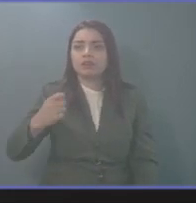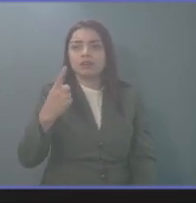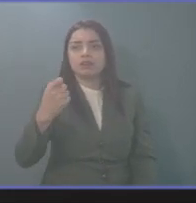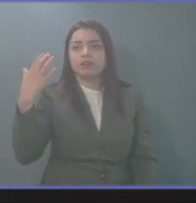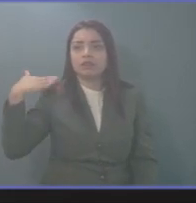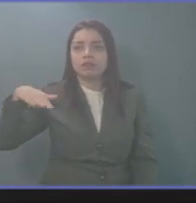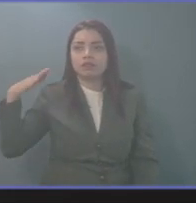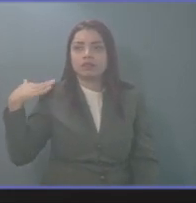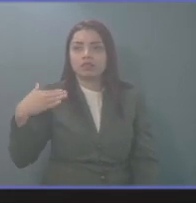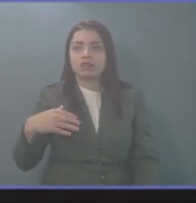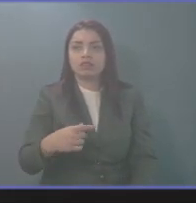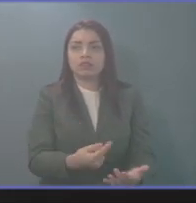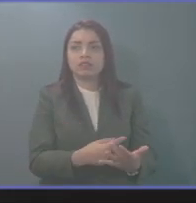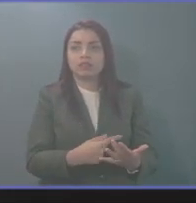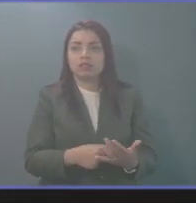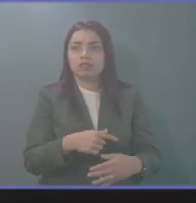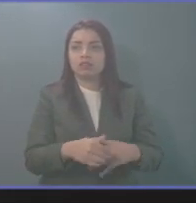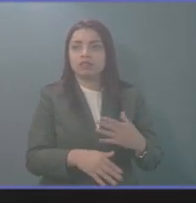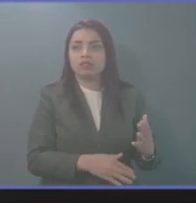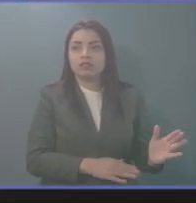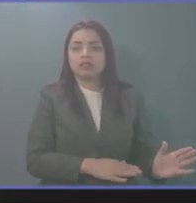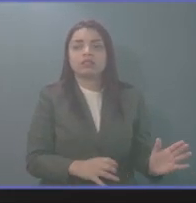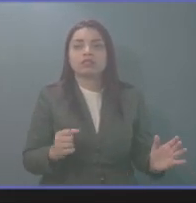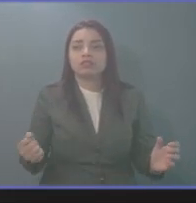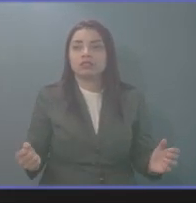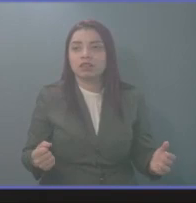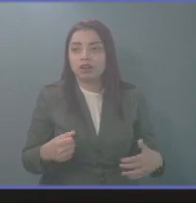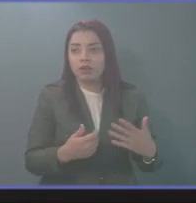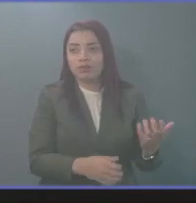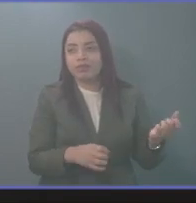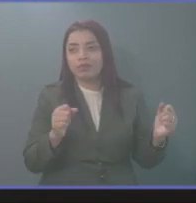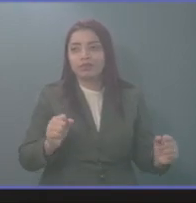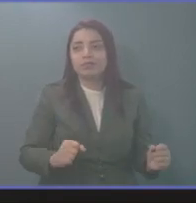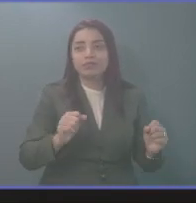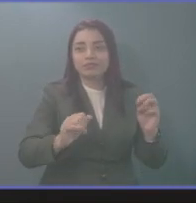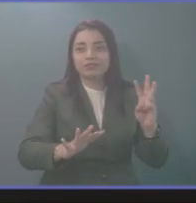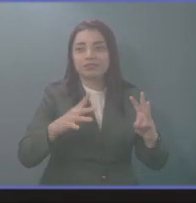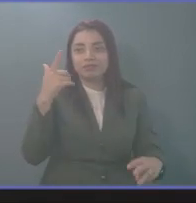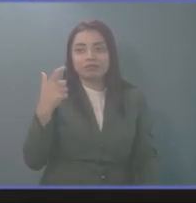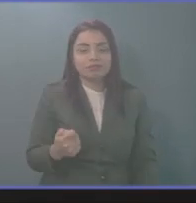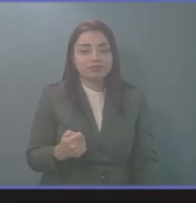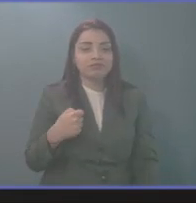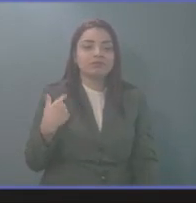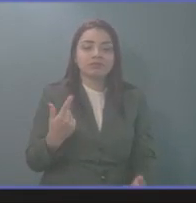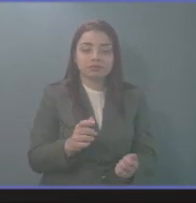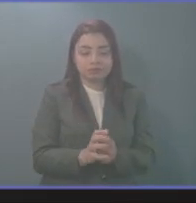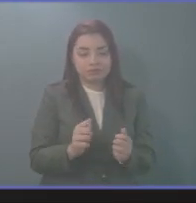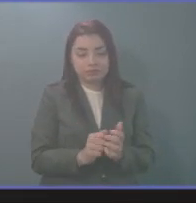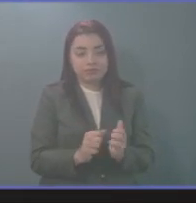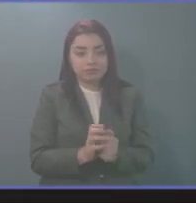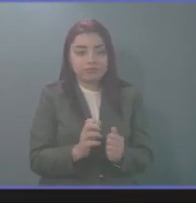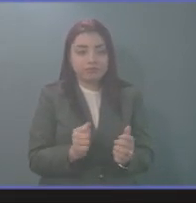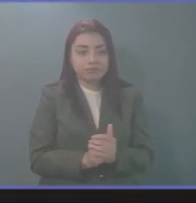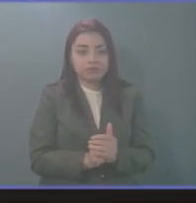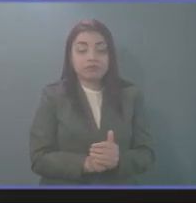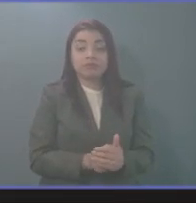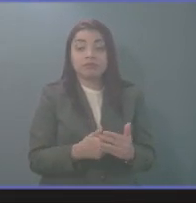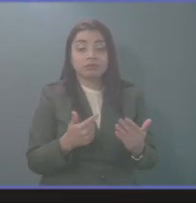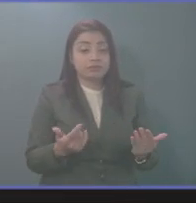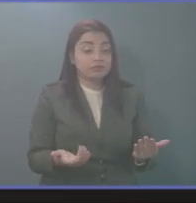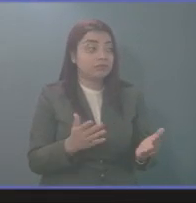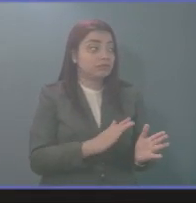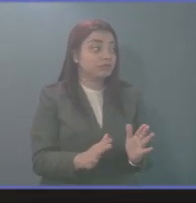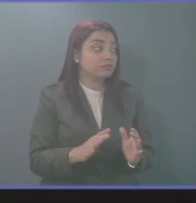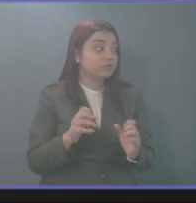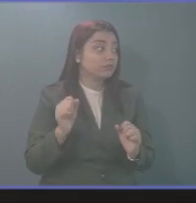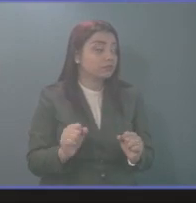Usted tiene experiencia en la institución, ya tiene 8 meses al frente, ya sabía de los problemas que iba a enfrentar, porque cuando en la